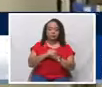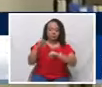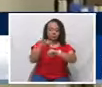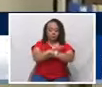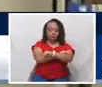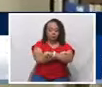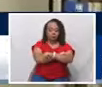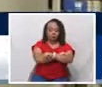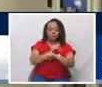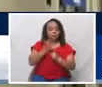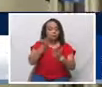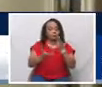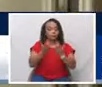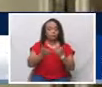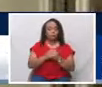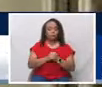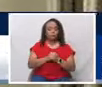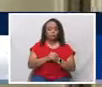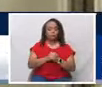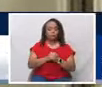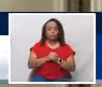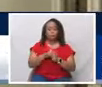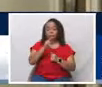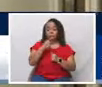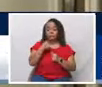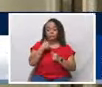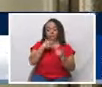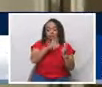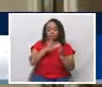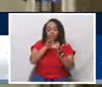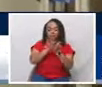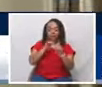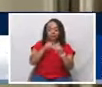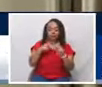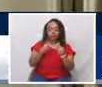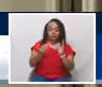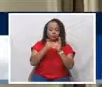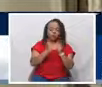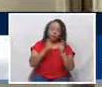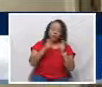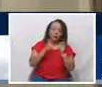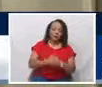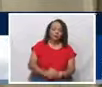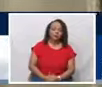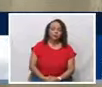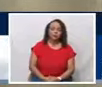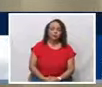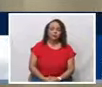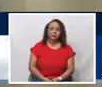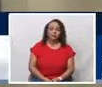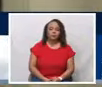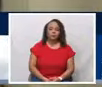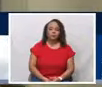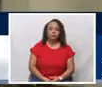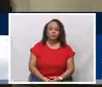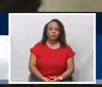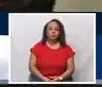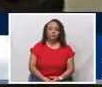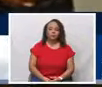aeropuerto, ¿verdad? Tal vez no lo tenían contemplado así, pero repito, por dicha. Y ahí